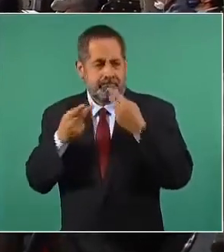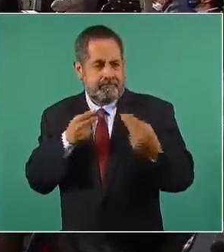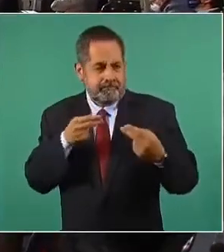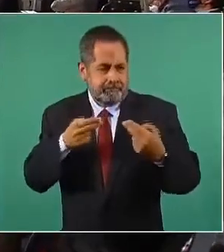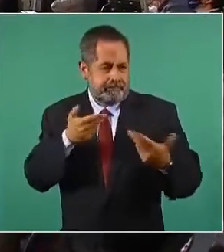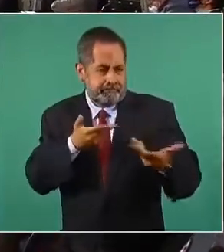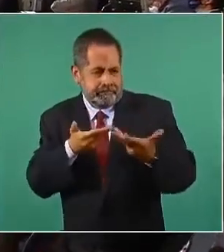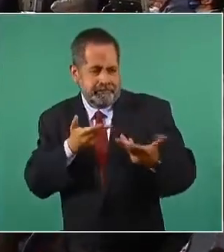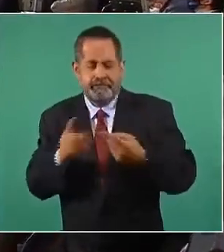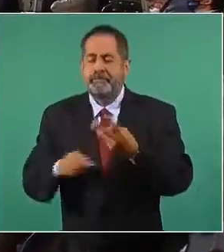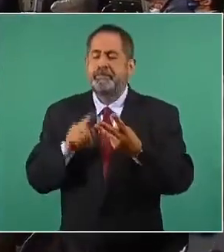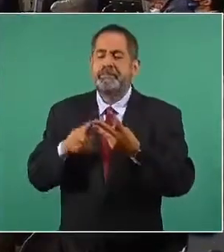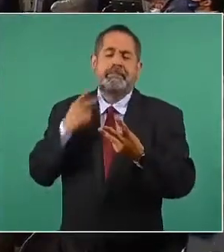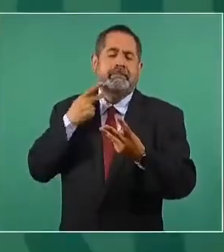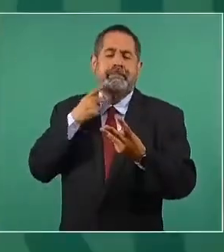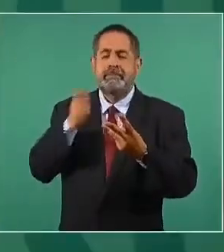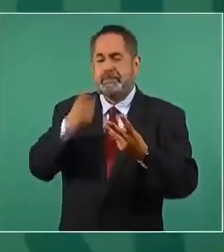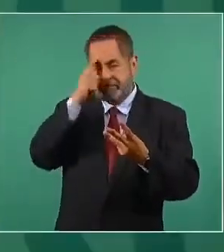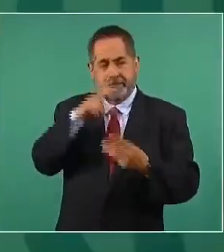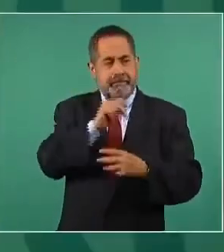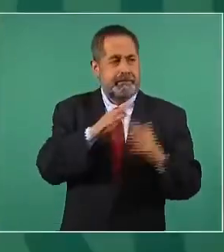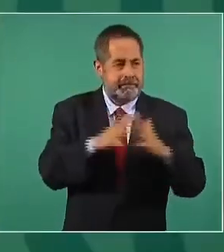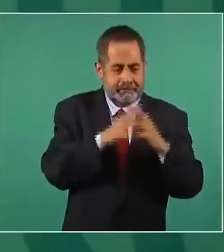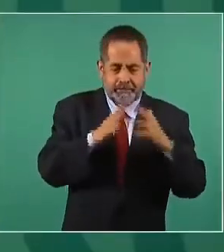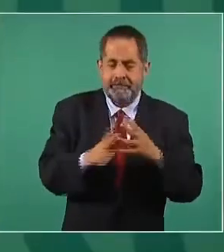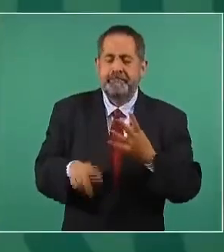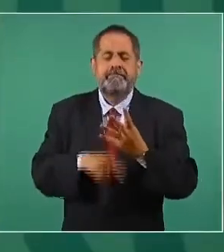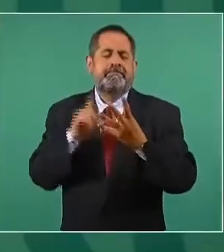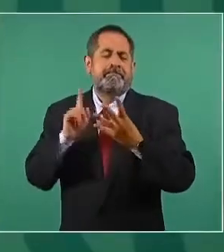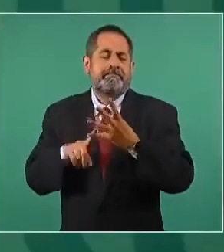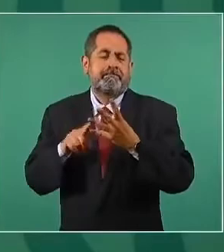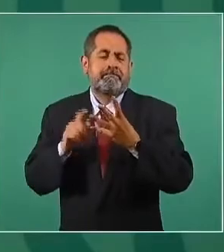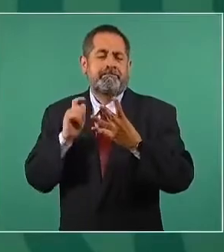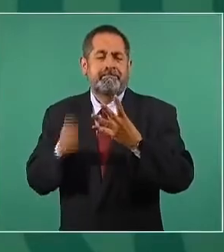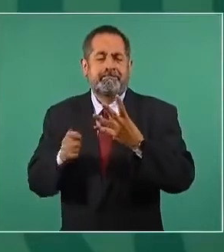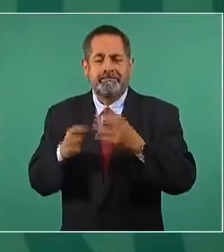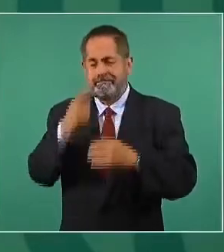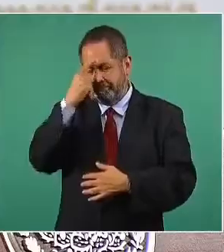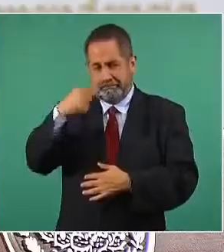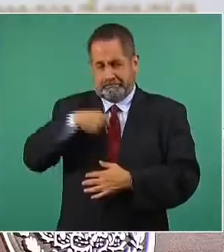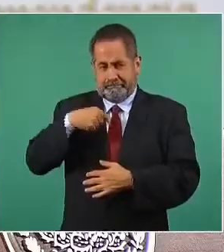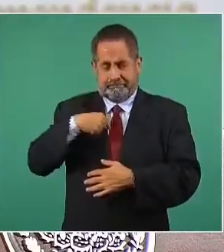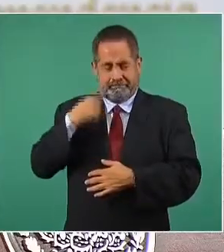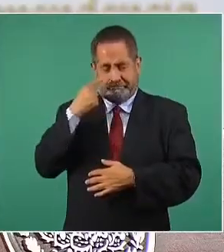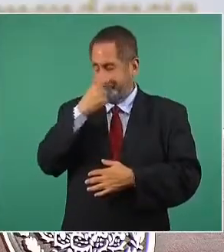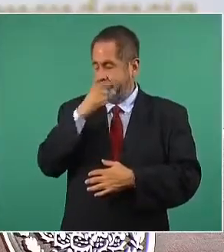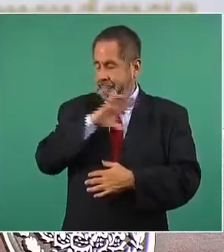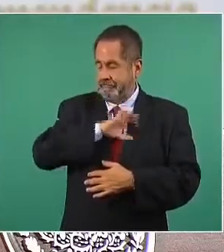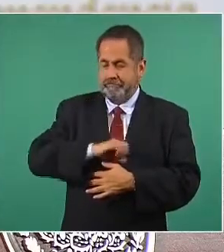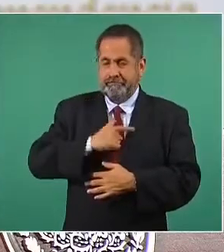se inventó para evitar la guerra. La definición que más me gusta es: